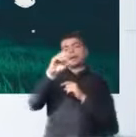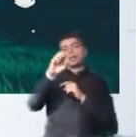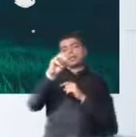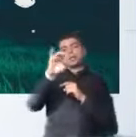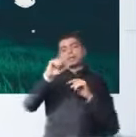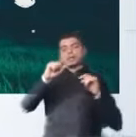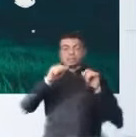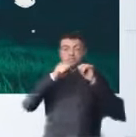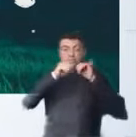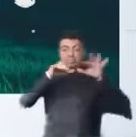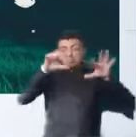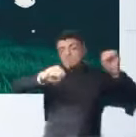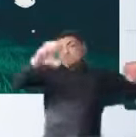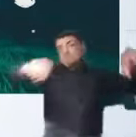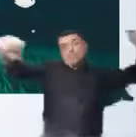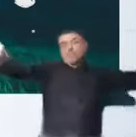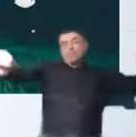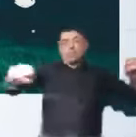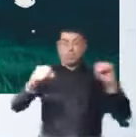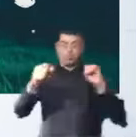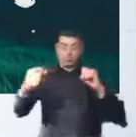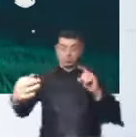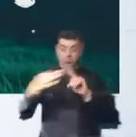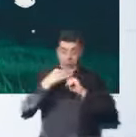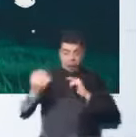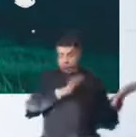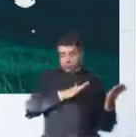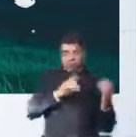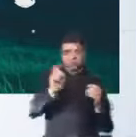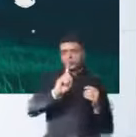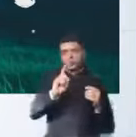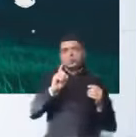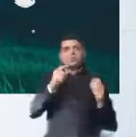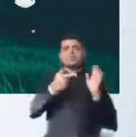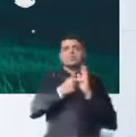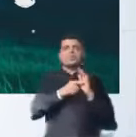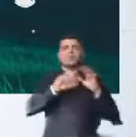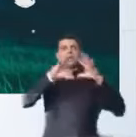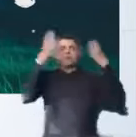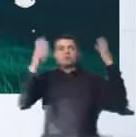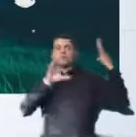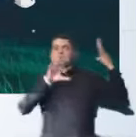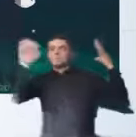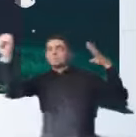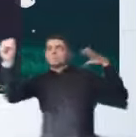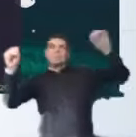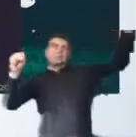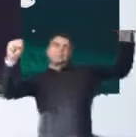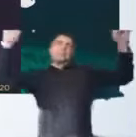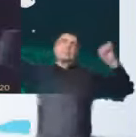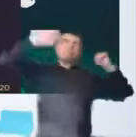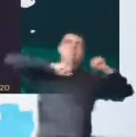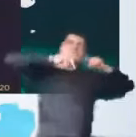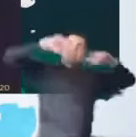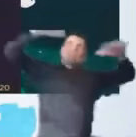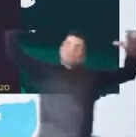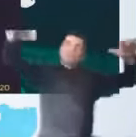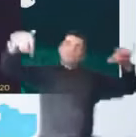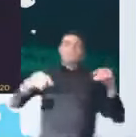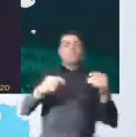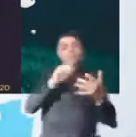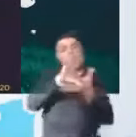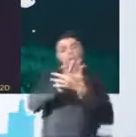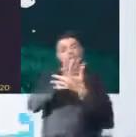enfermedad muy letal, quiere decir que se ha distribuido por todo el globo terráqueo. Entonces calma.